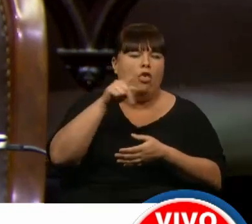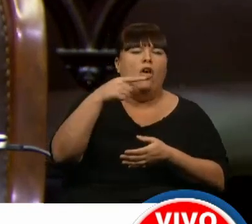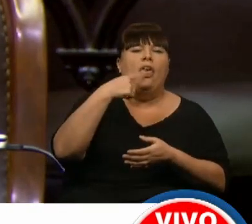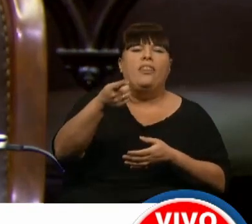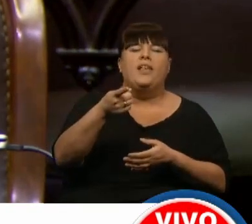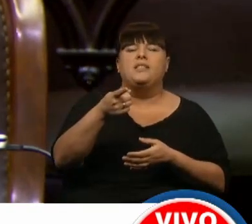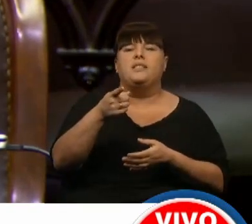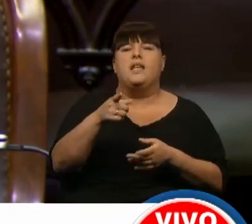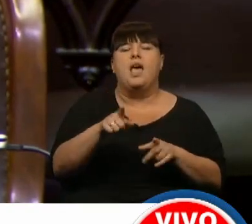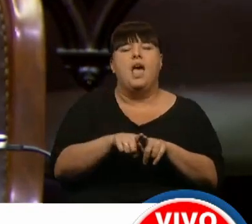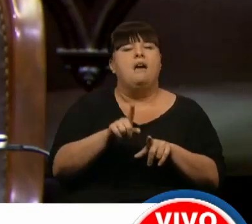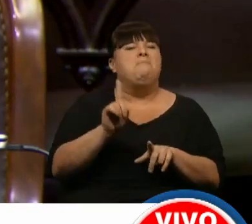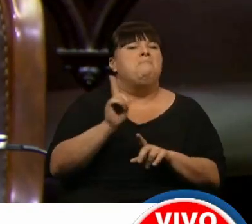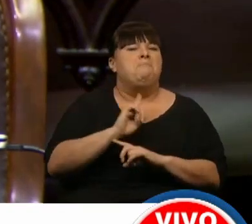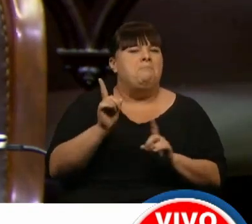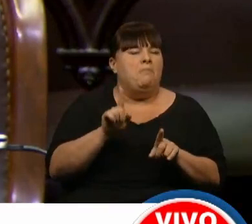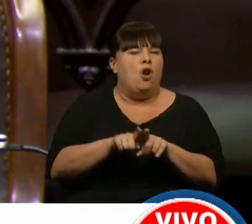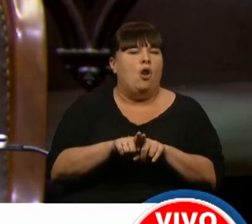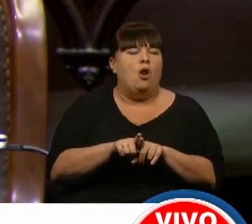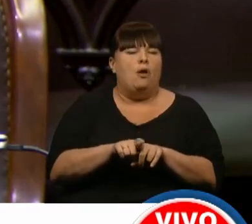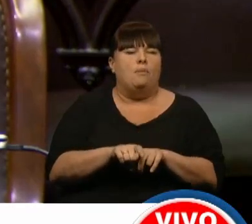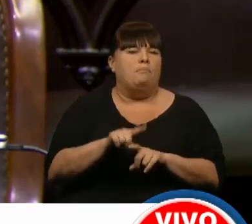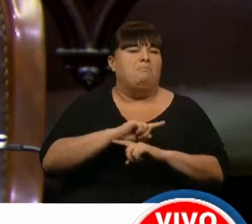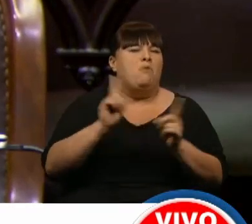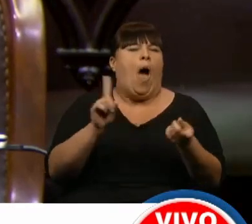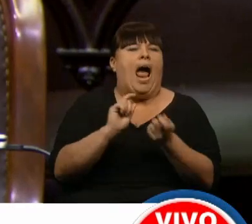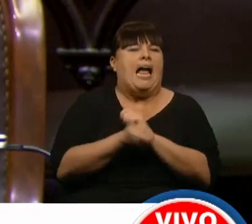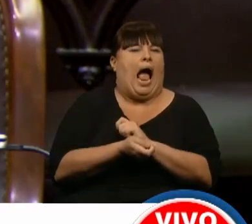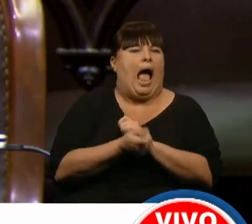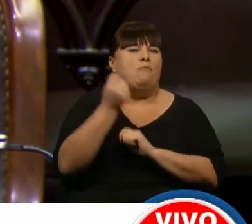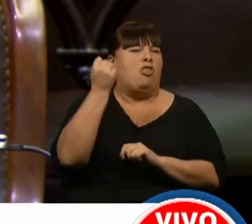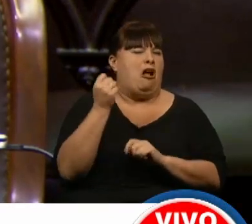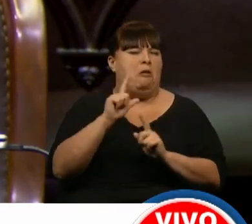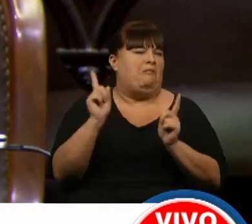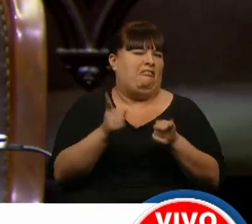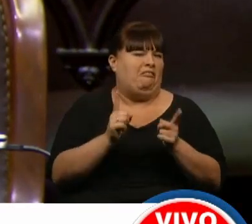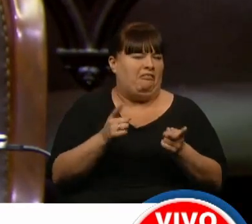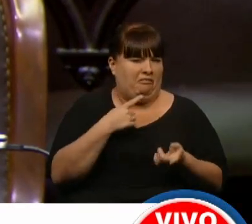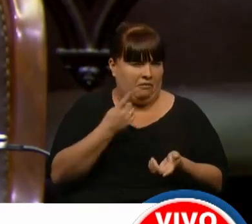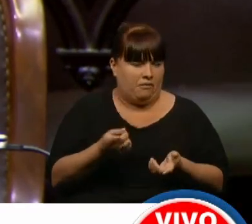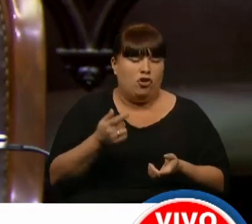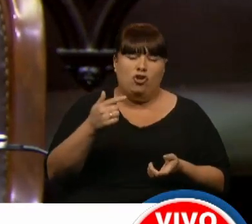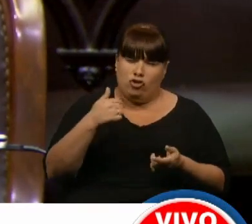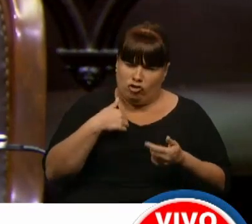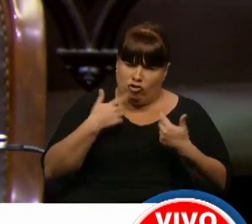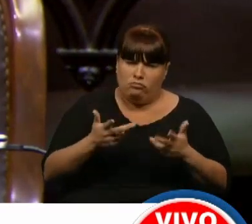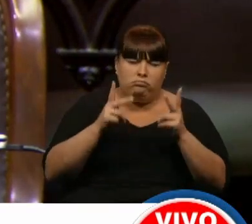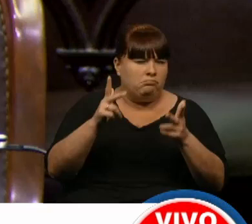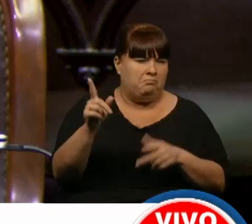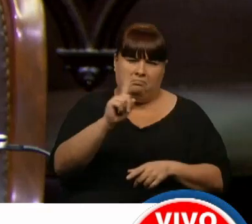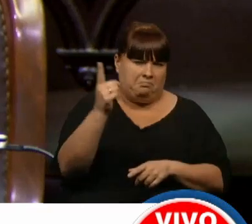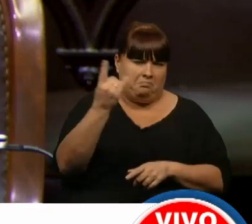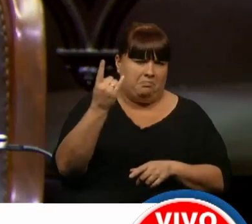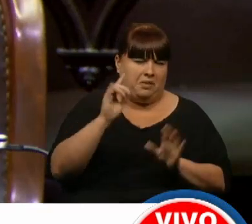que dijeron que no iba a significar ningún cambio en la economía. Yo me atrevo a decir que no